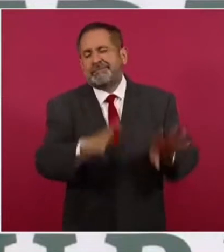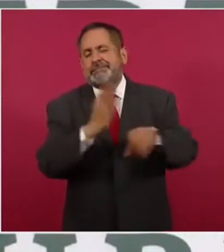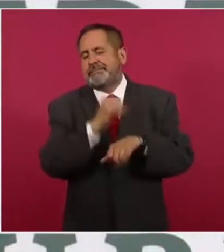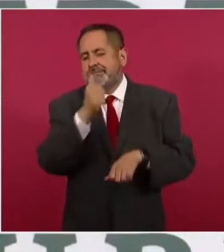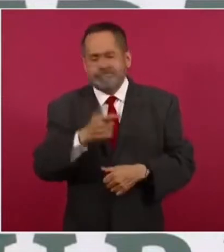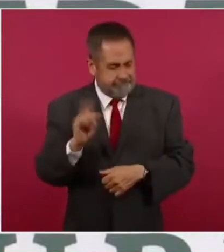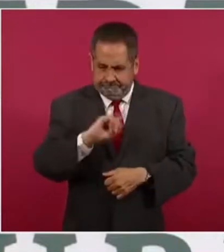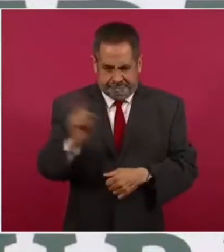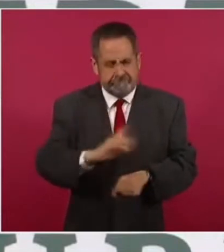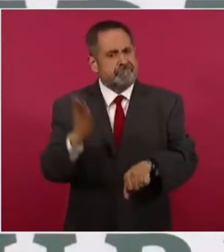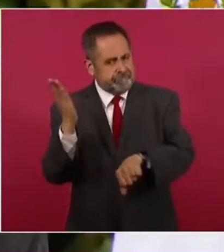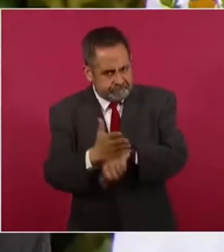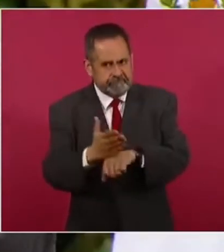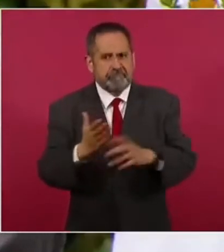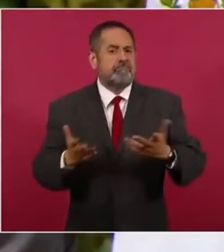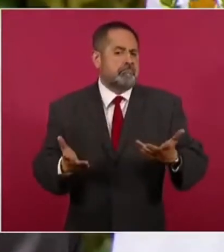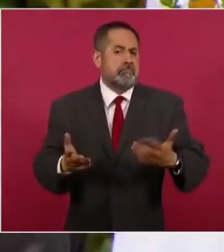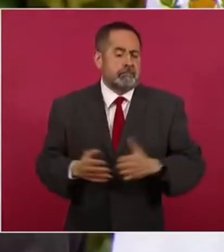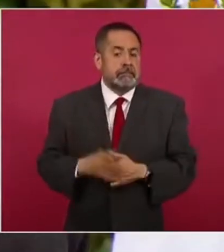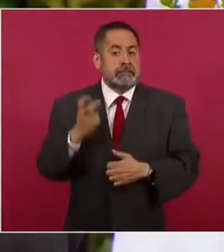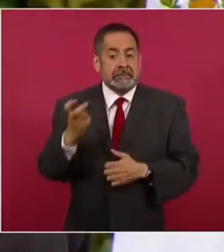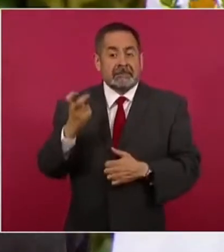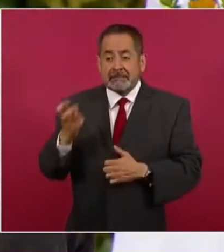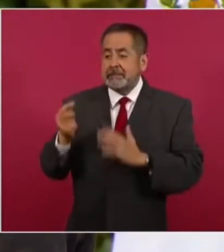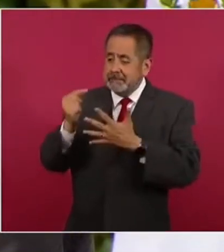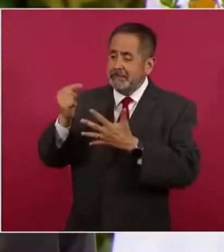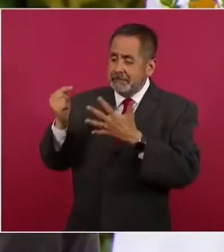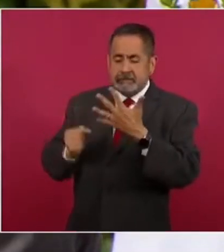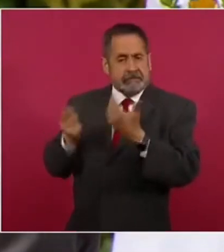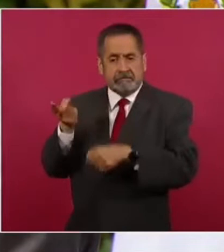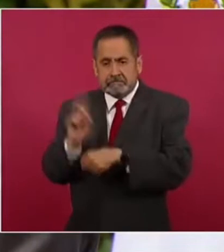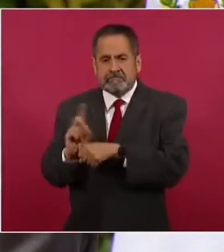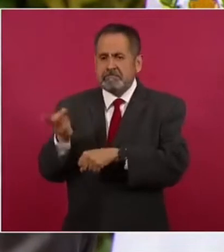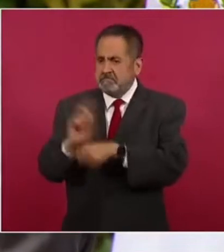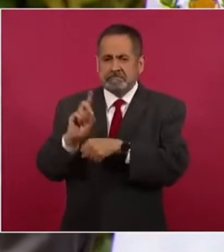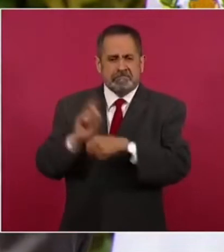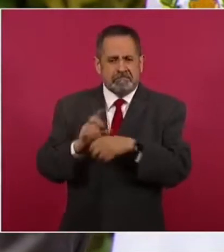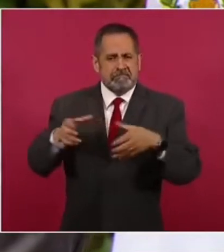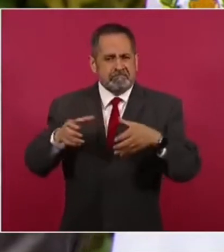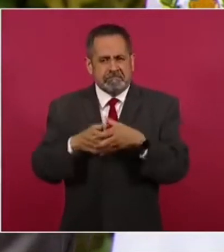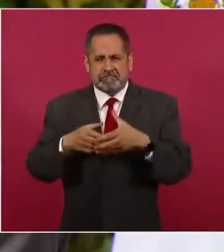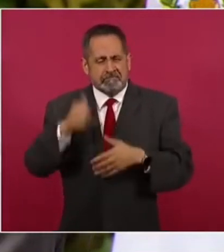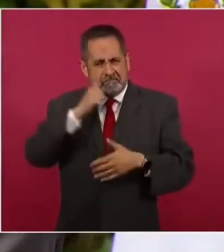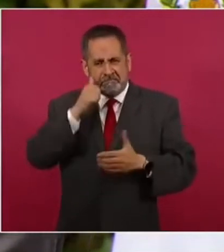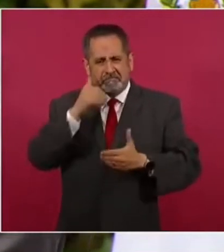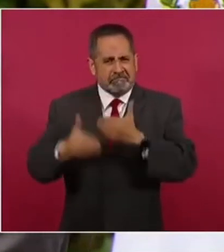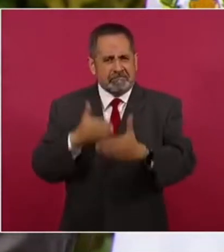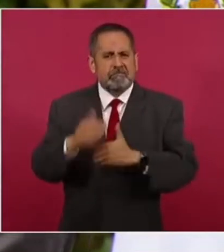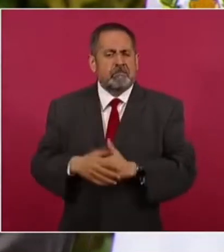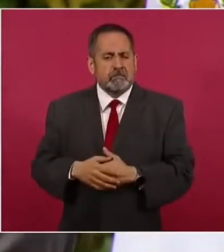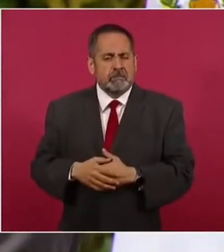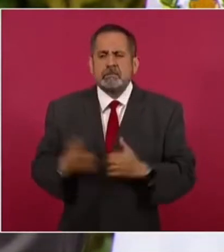Fruto de ese trabajo conjunto de todos los días son los